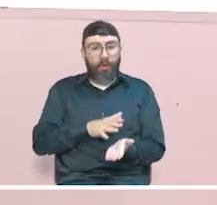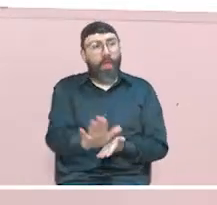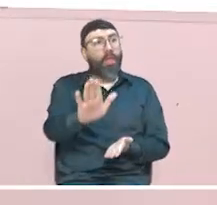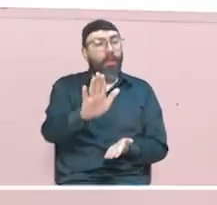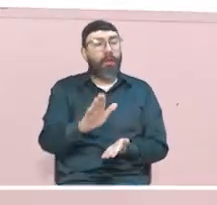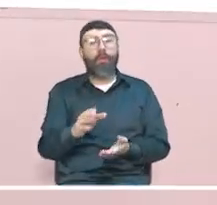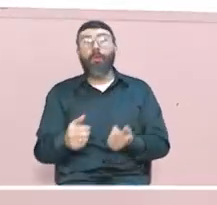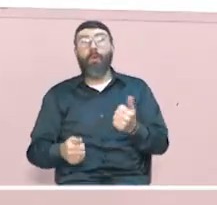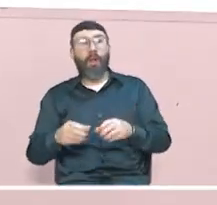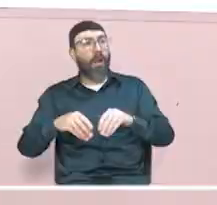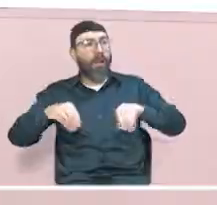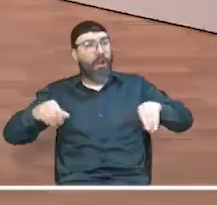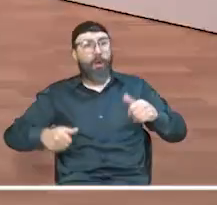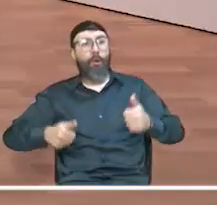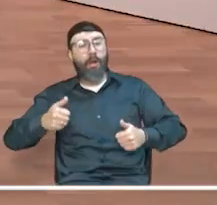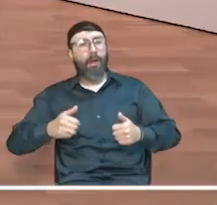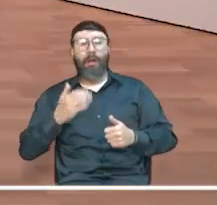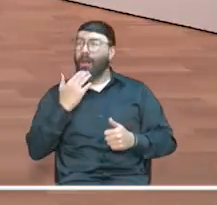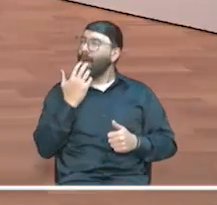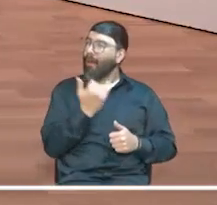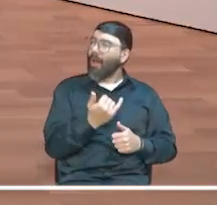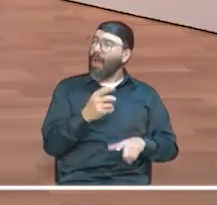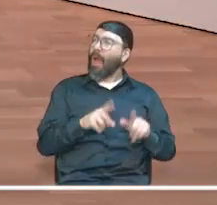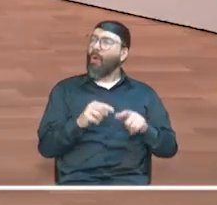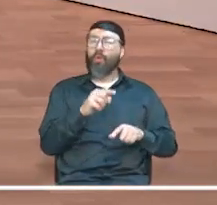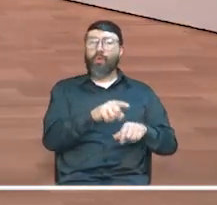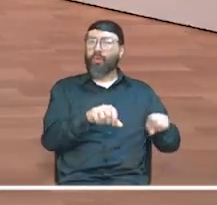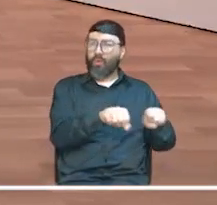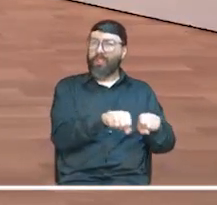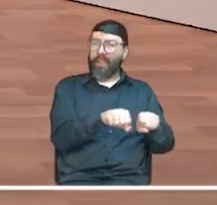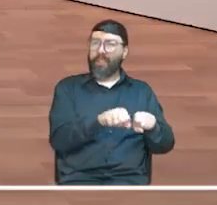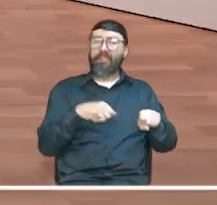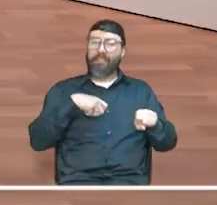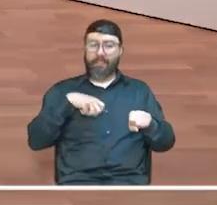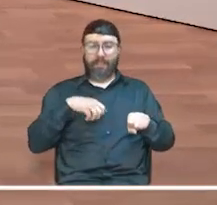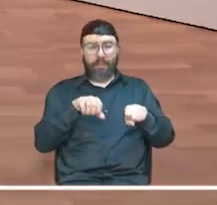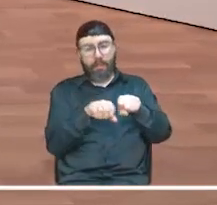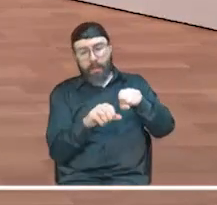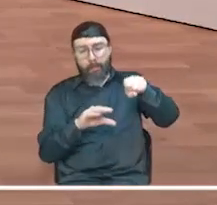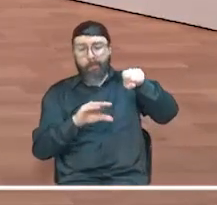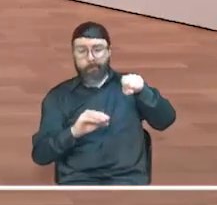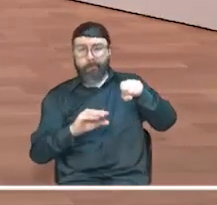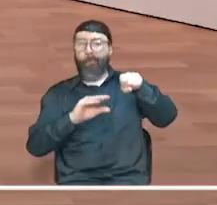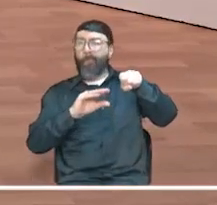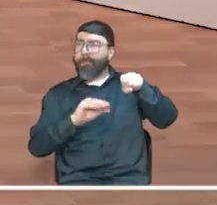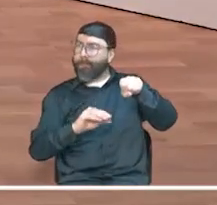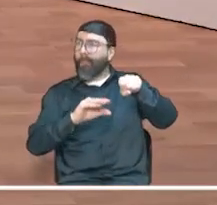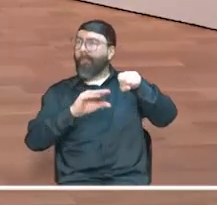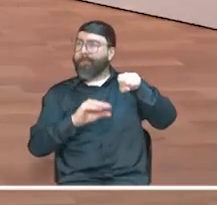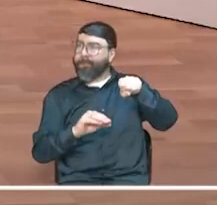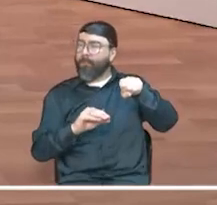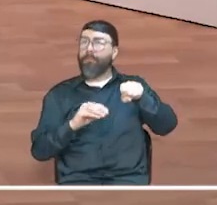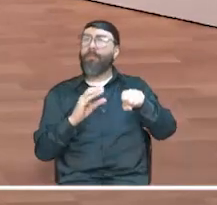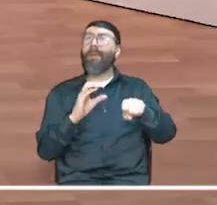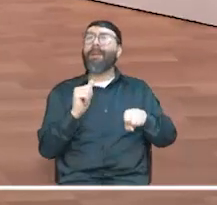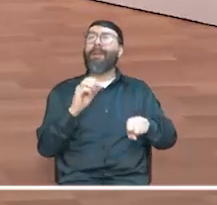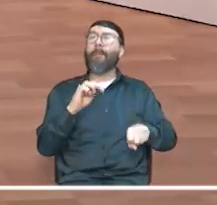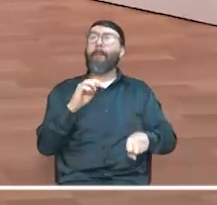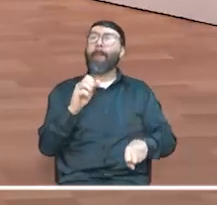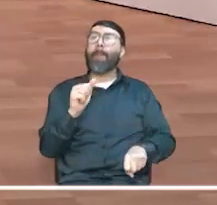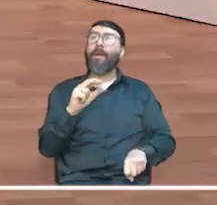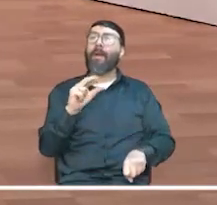opina usted de esos tenis que tienen cámara de aire o que tienen ese sistema de amortiguación en el talón? Bueno, esos tenis